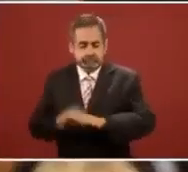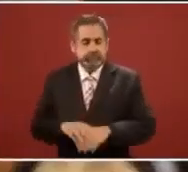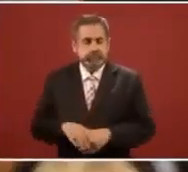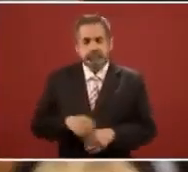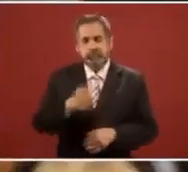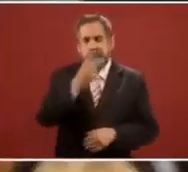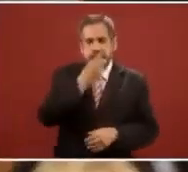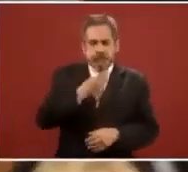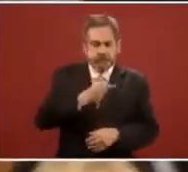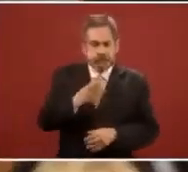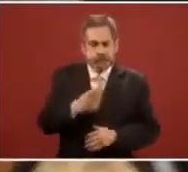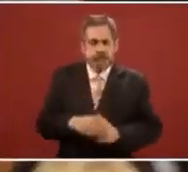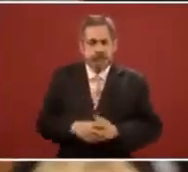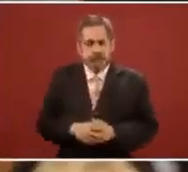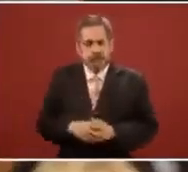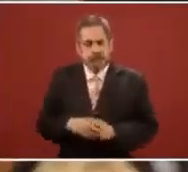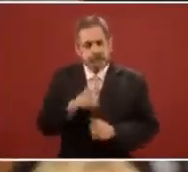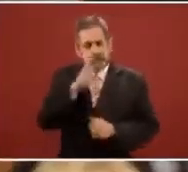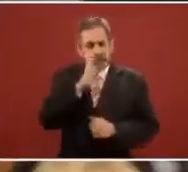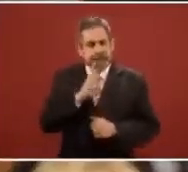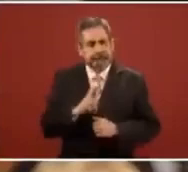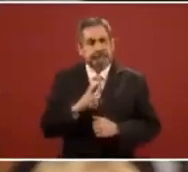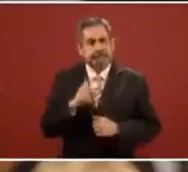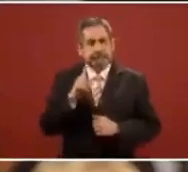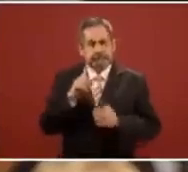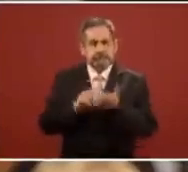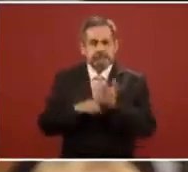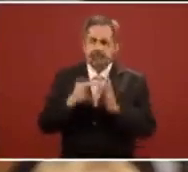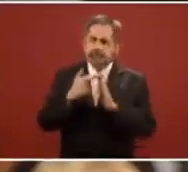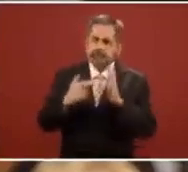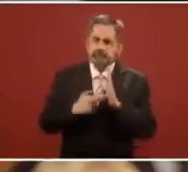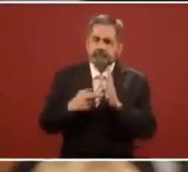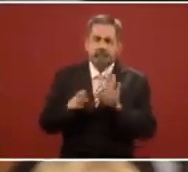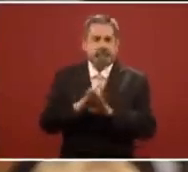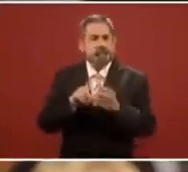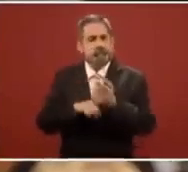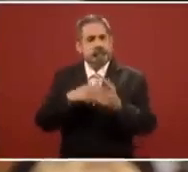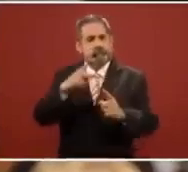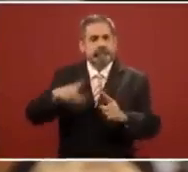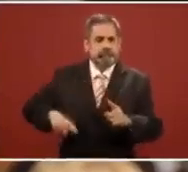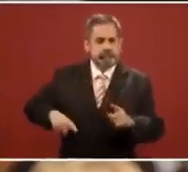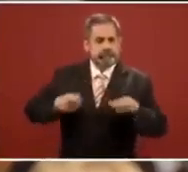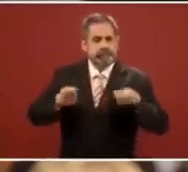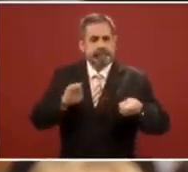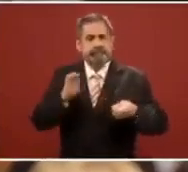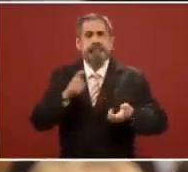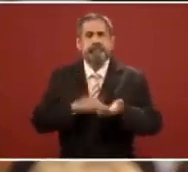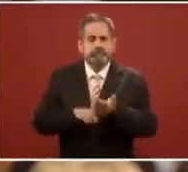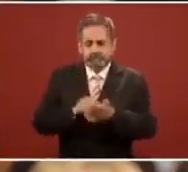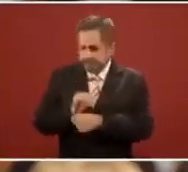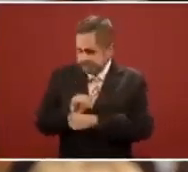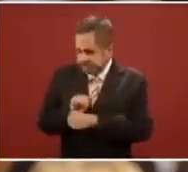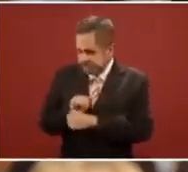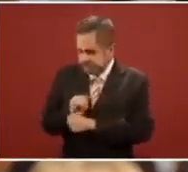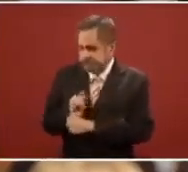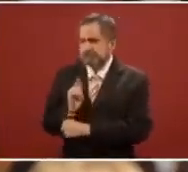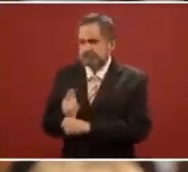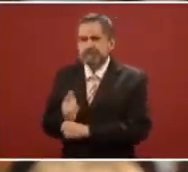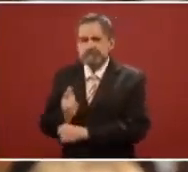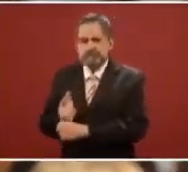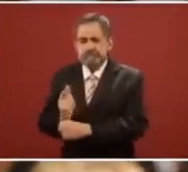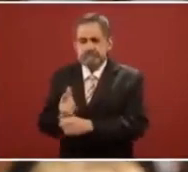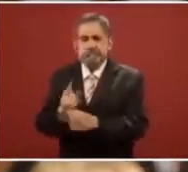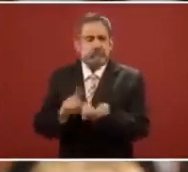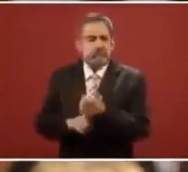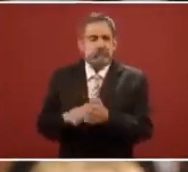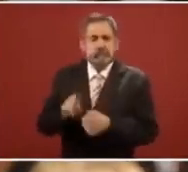me respondía que una de las medidas que está tomando su gobierno pues es investigar por medio de la